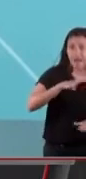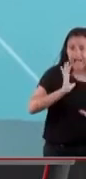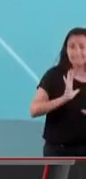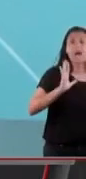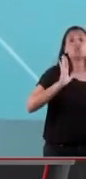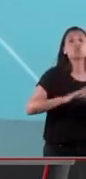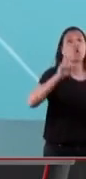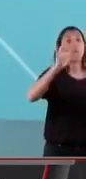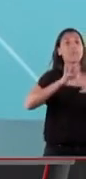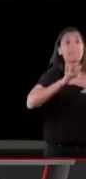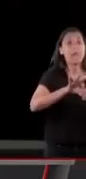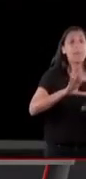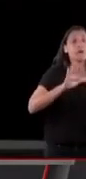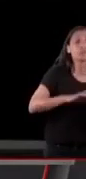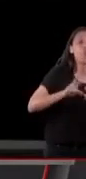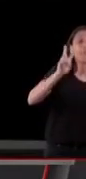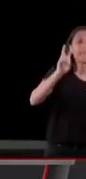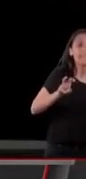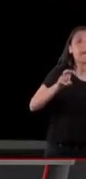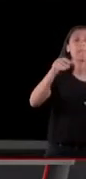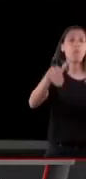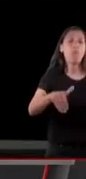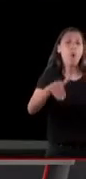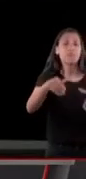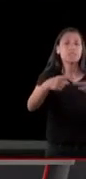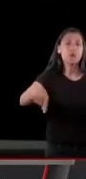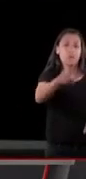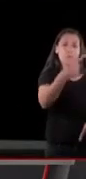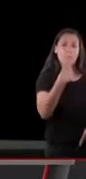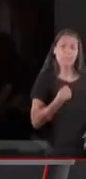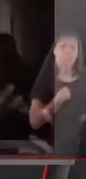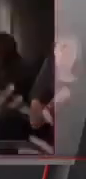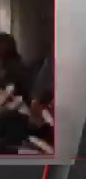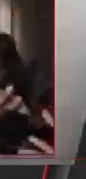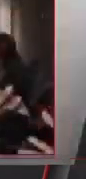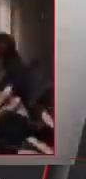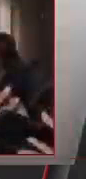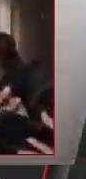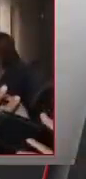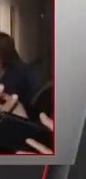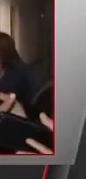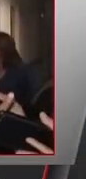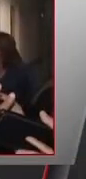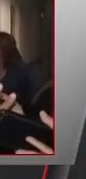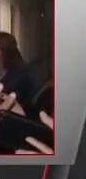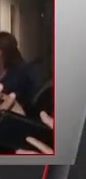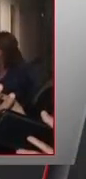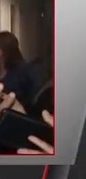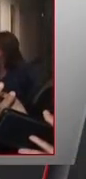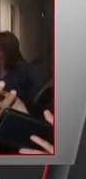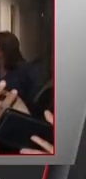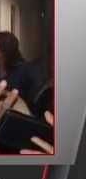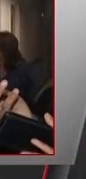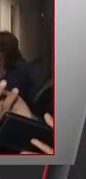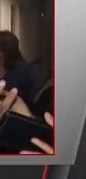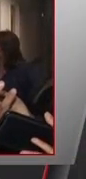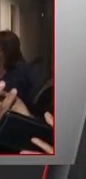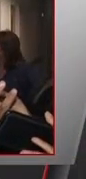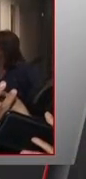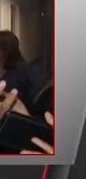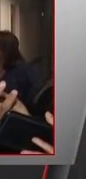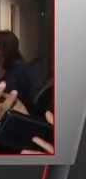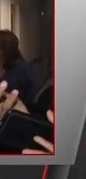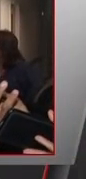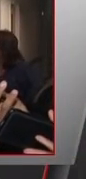para contestar esta Mauricio, notificación. A ver. Sí. Esto que está en nuestras pantallas, que para nosotros obviamente es un